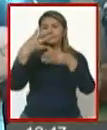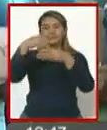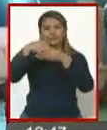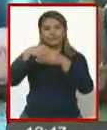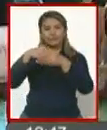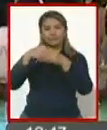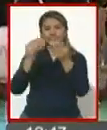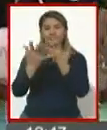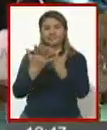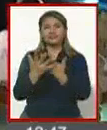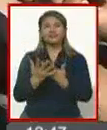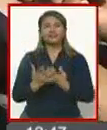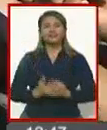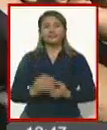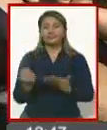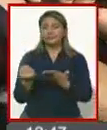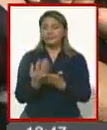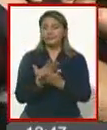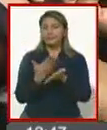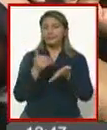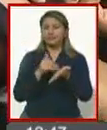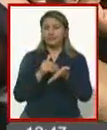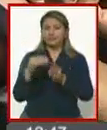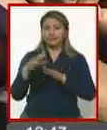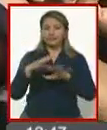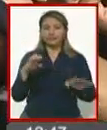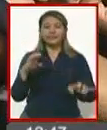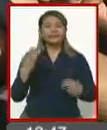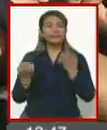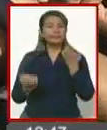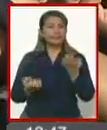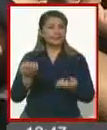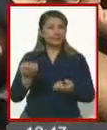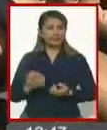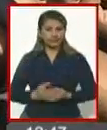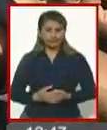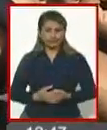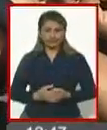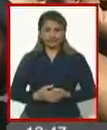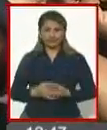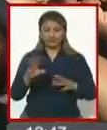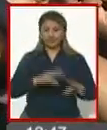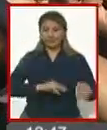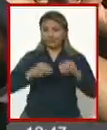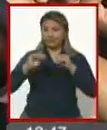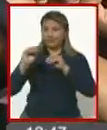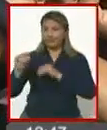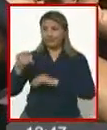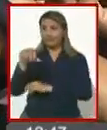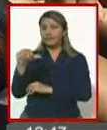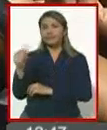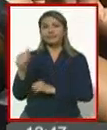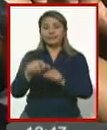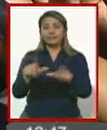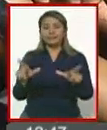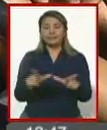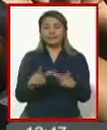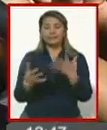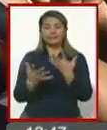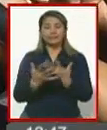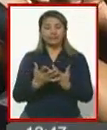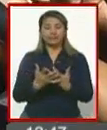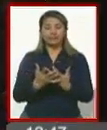más para que nuevamente, realizada la evaluación respectiva, estos sean trasladados a otro recinto